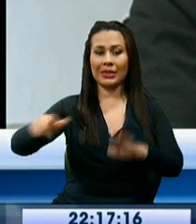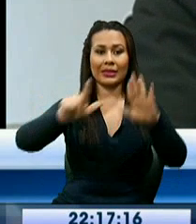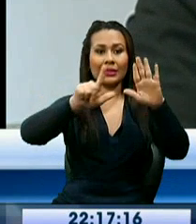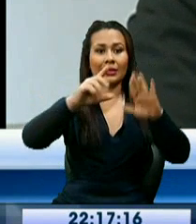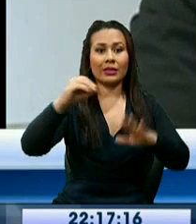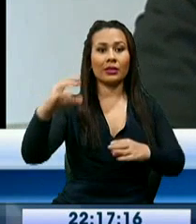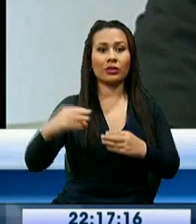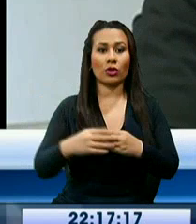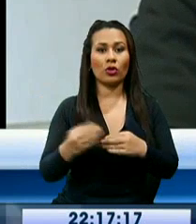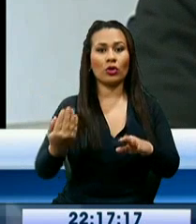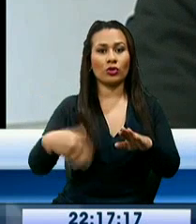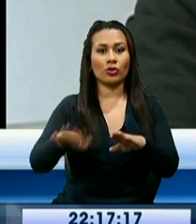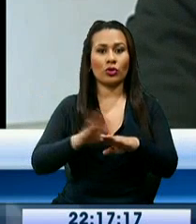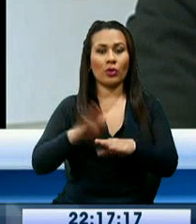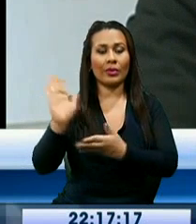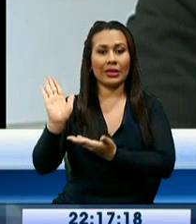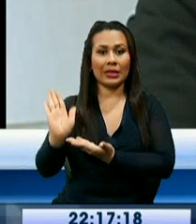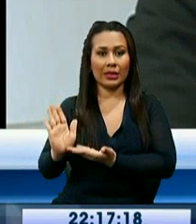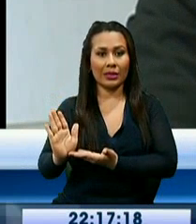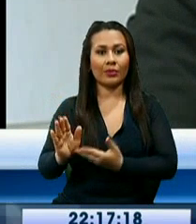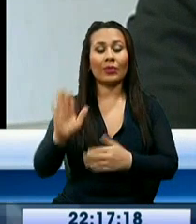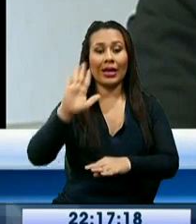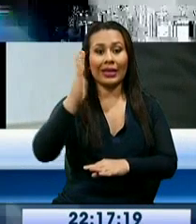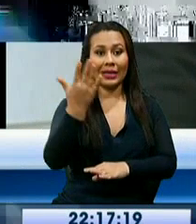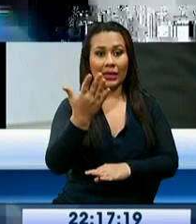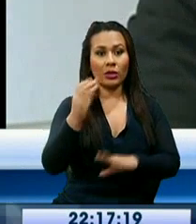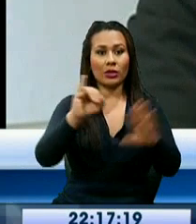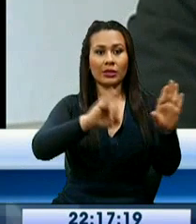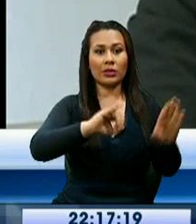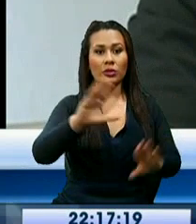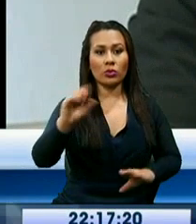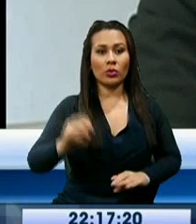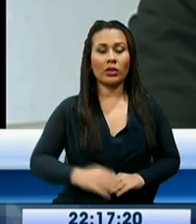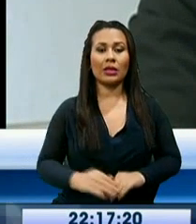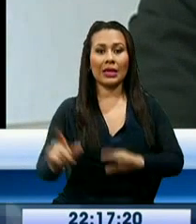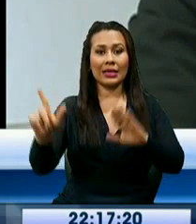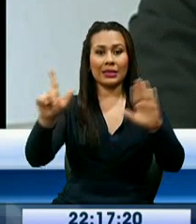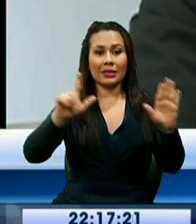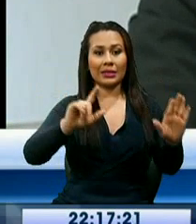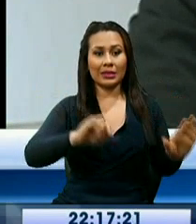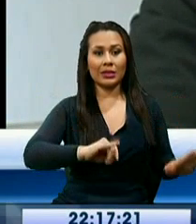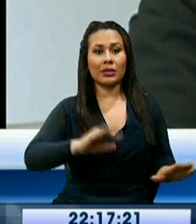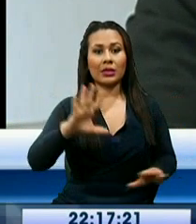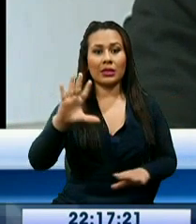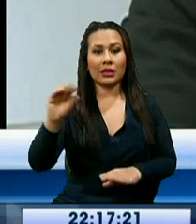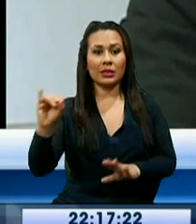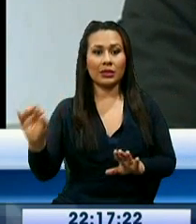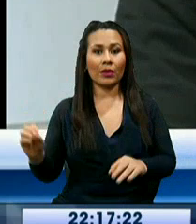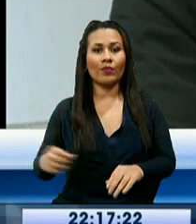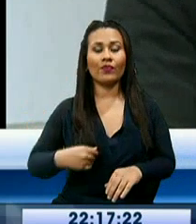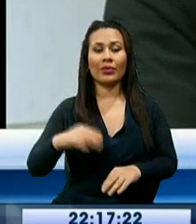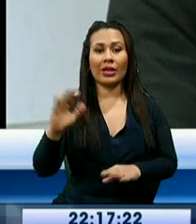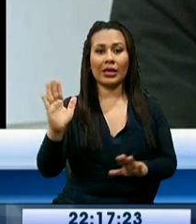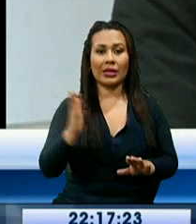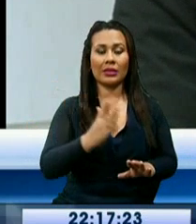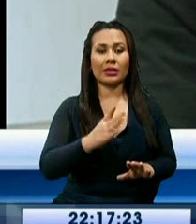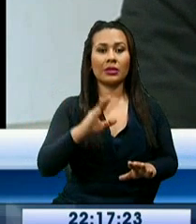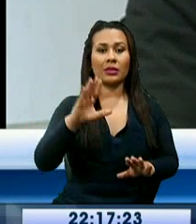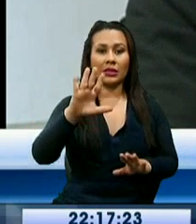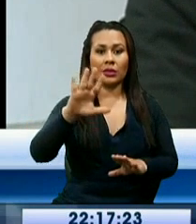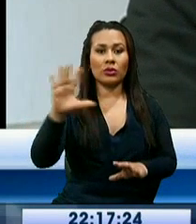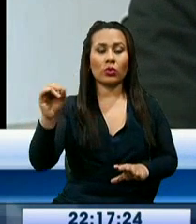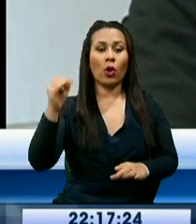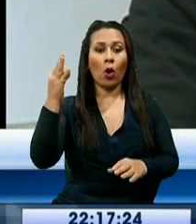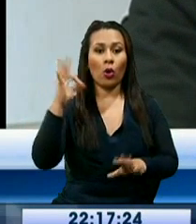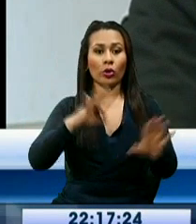Estado por un tiempo de 5 meses, sumado a los 90 días de cobertura por parte del empleador. Si una persona gana, insisto,